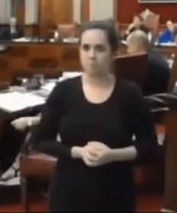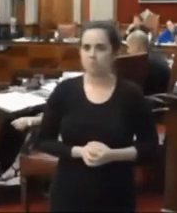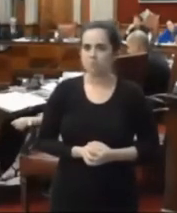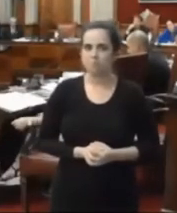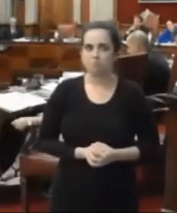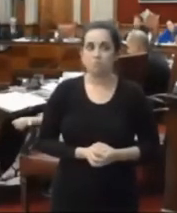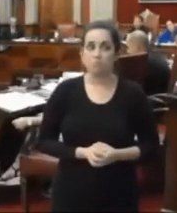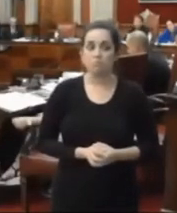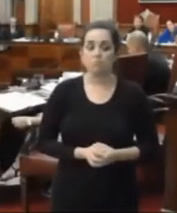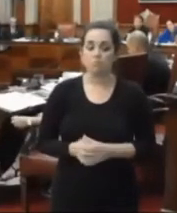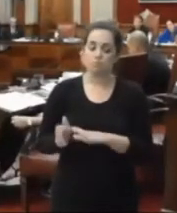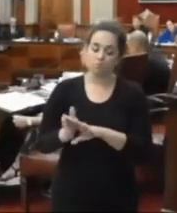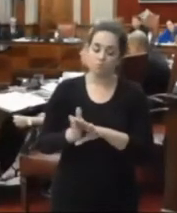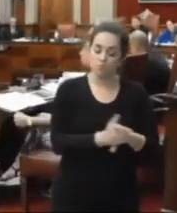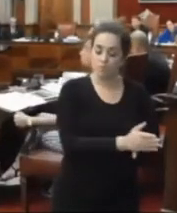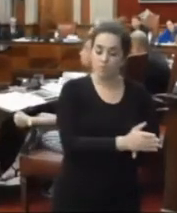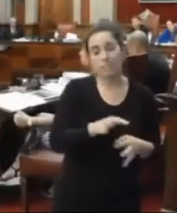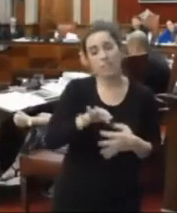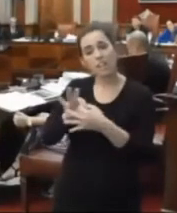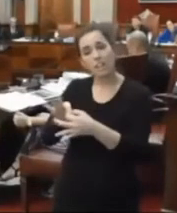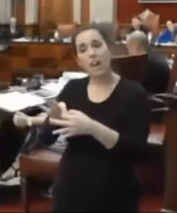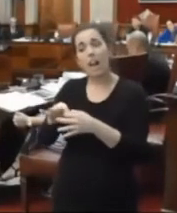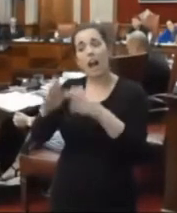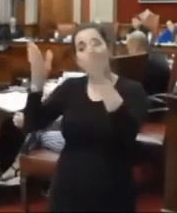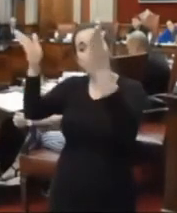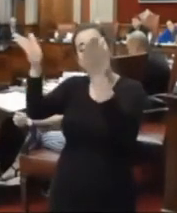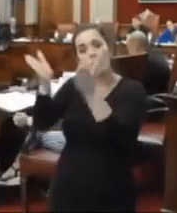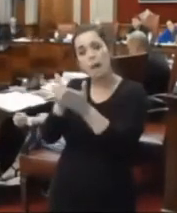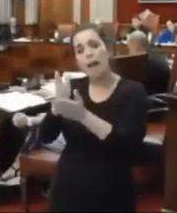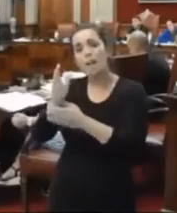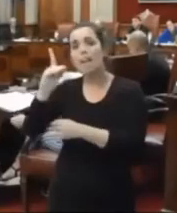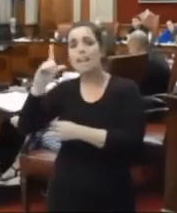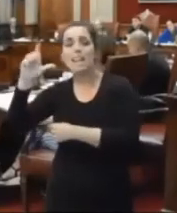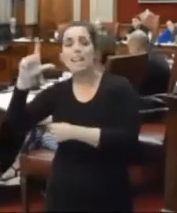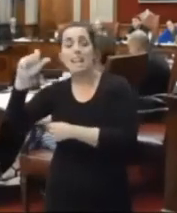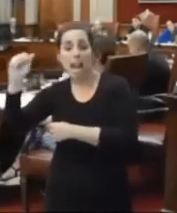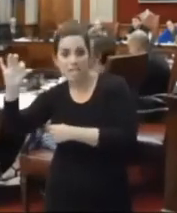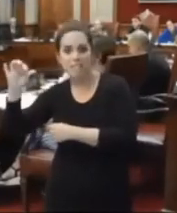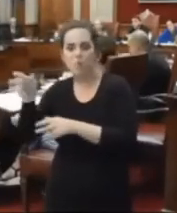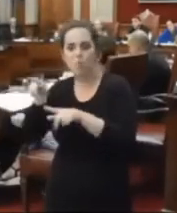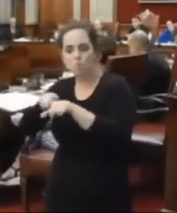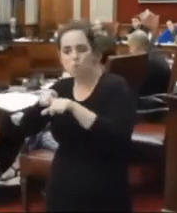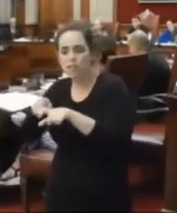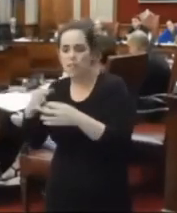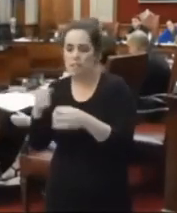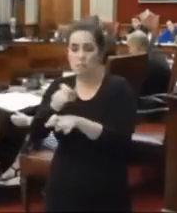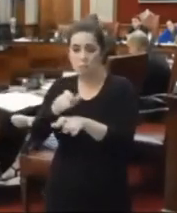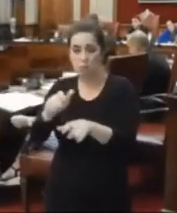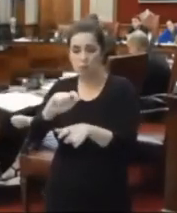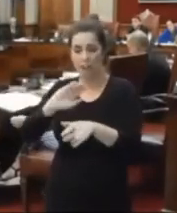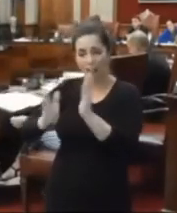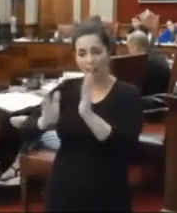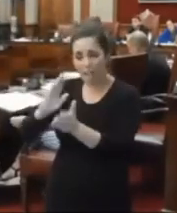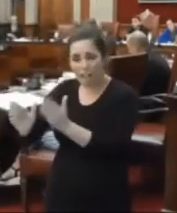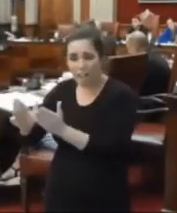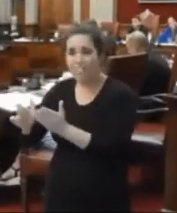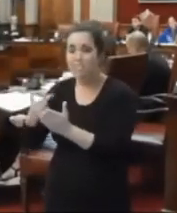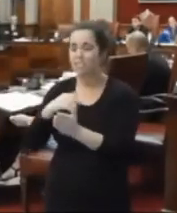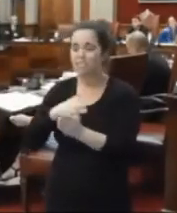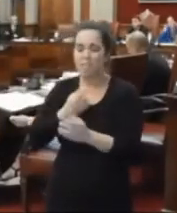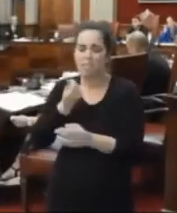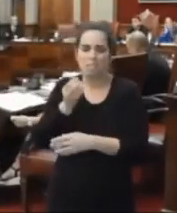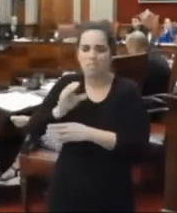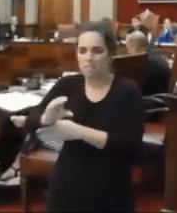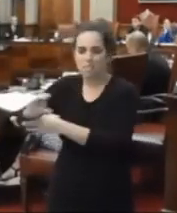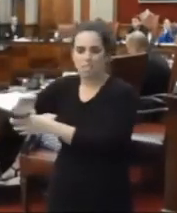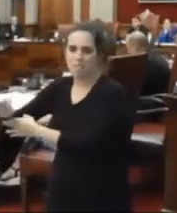Y referente al Valle de las Huertas, hay que indemnizar a los afectados, porque sus huertas